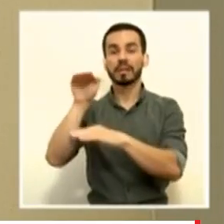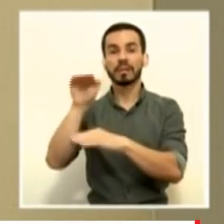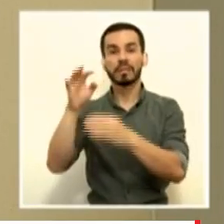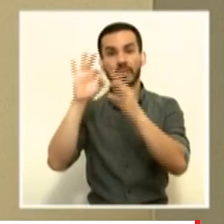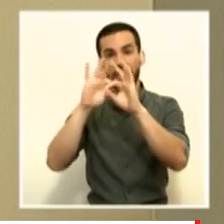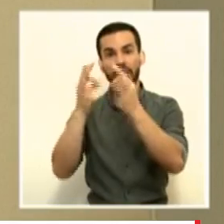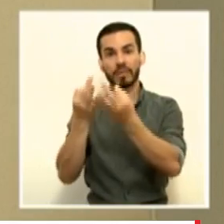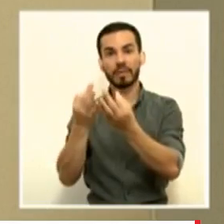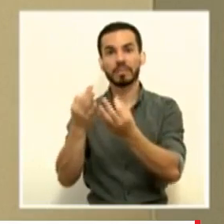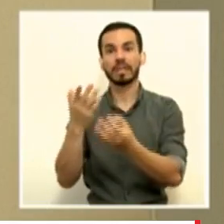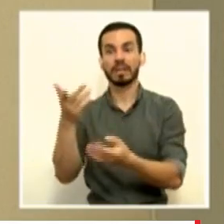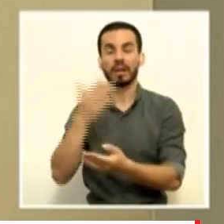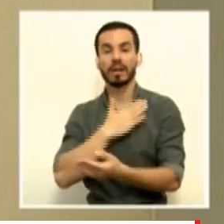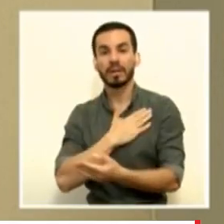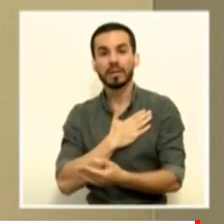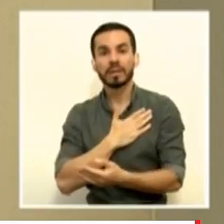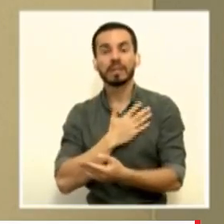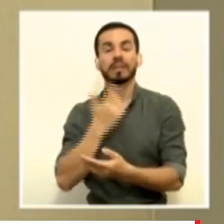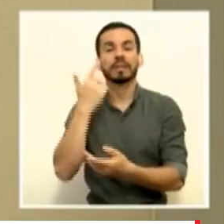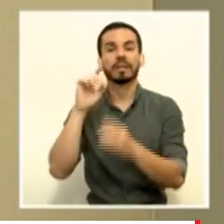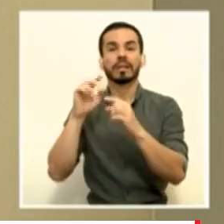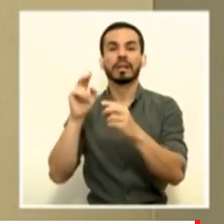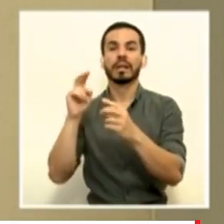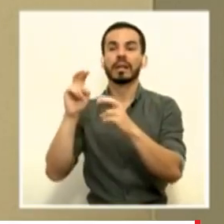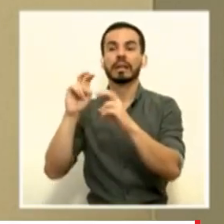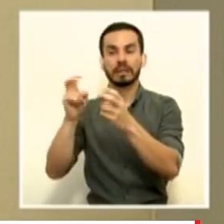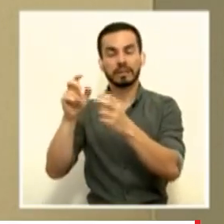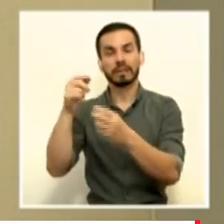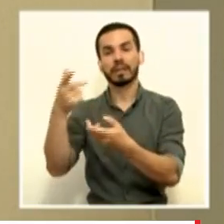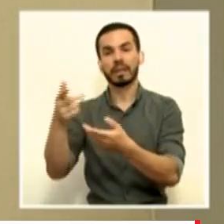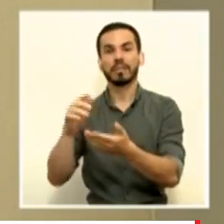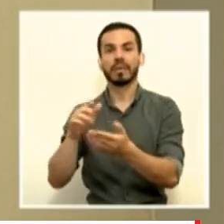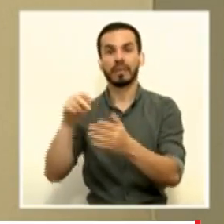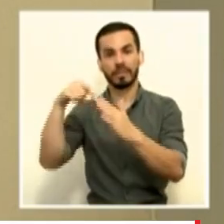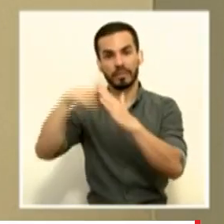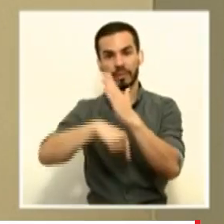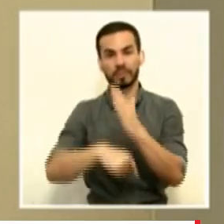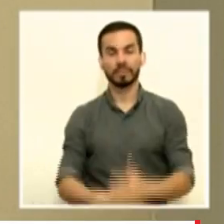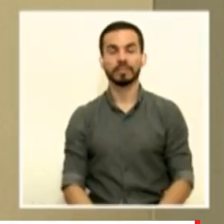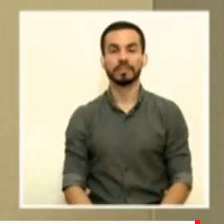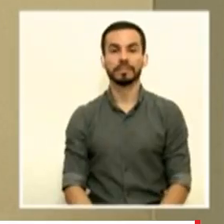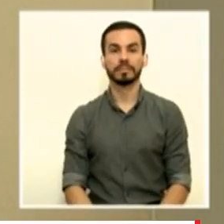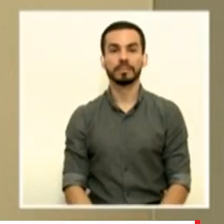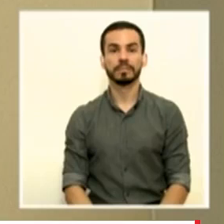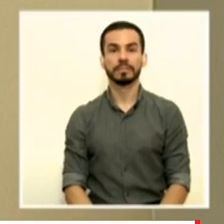a la familia doliente sobre el asunto de fondo.